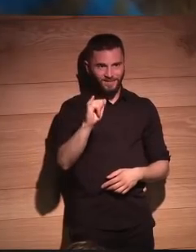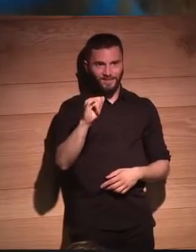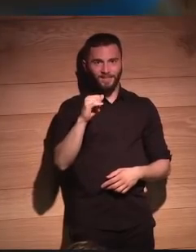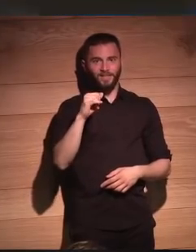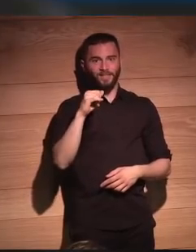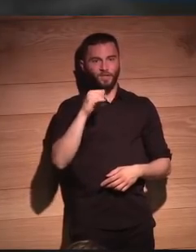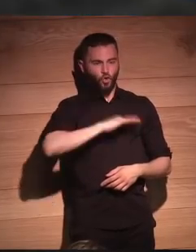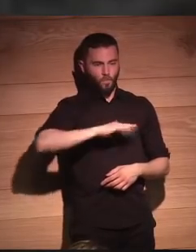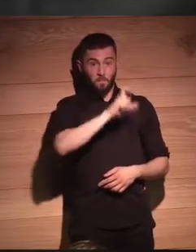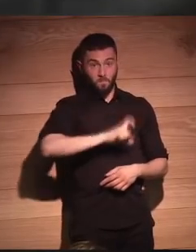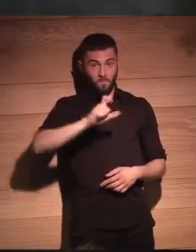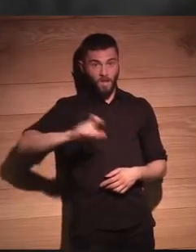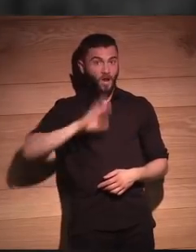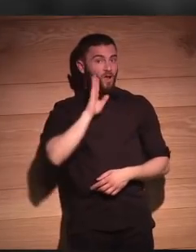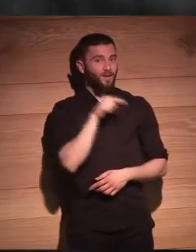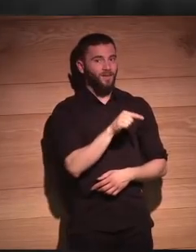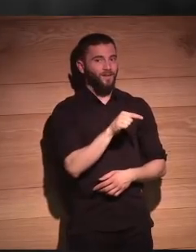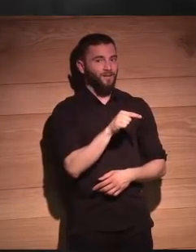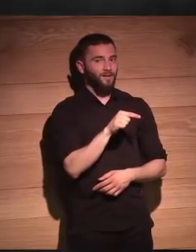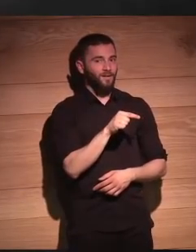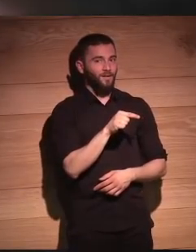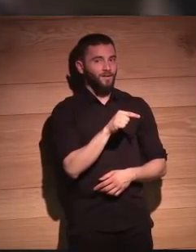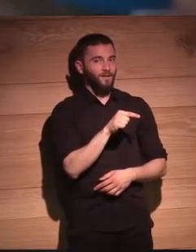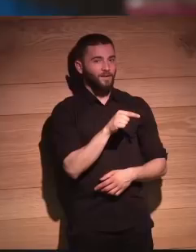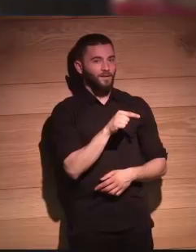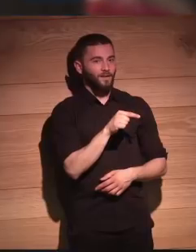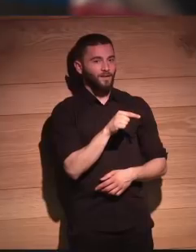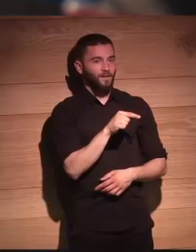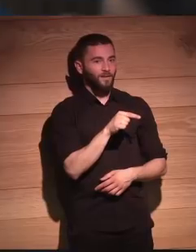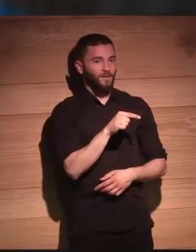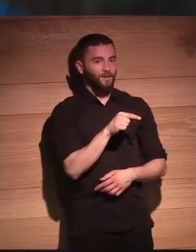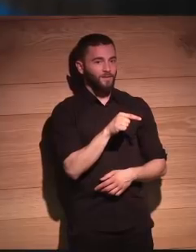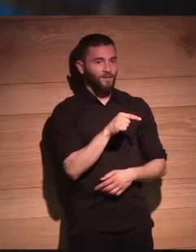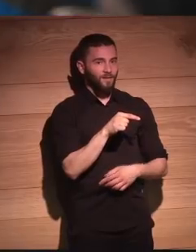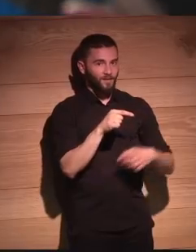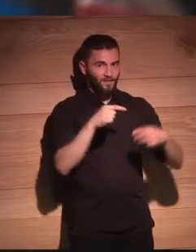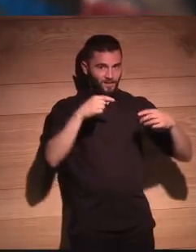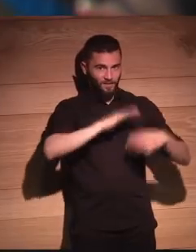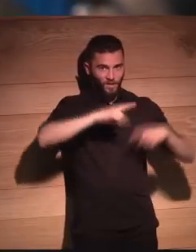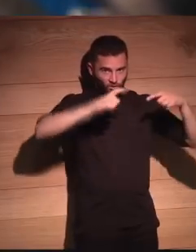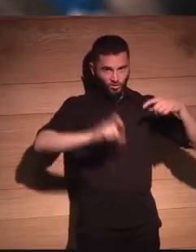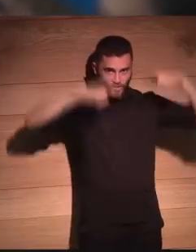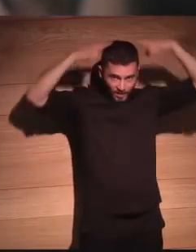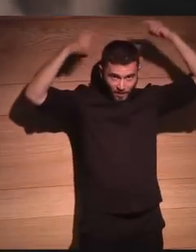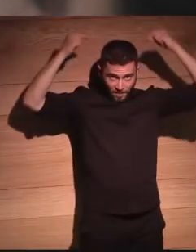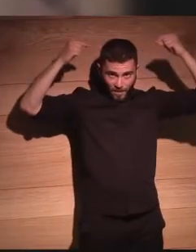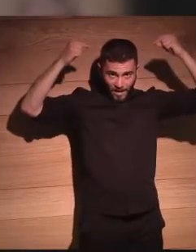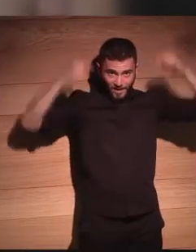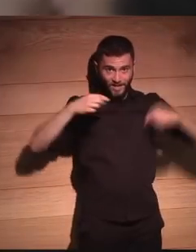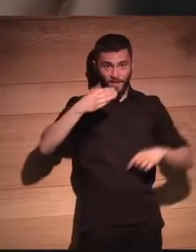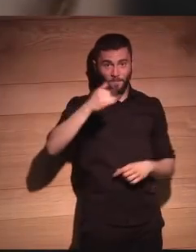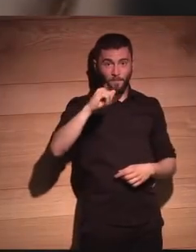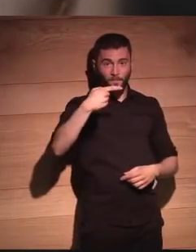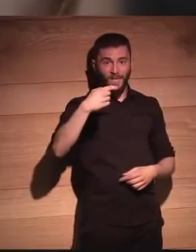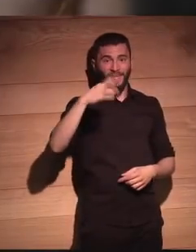Dick Tracy está prácticamente tomada de la galería de Batman, está tomada de la galería de villanos de Dick